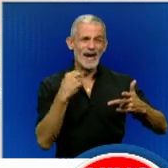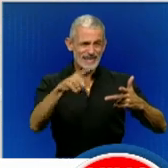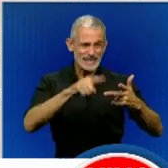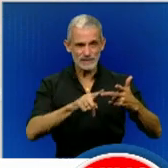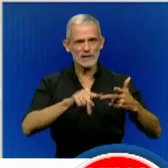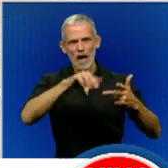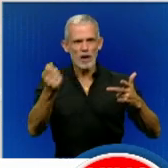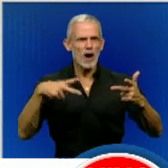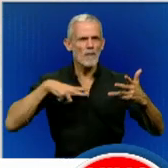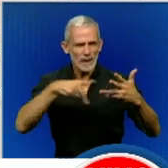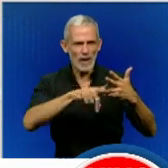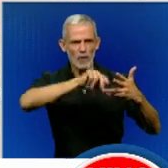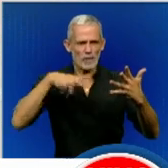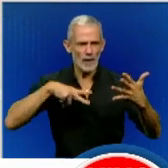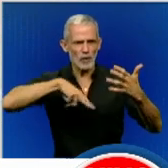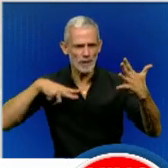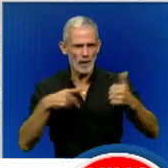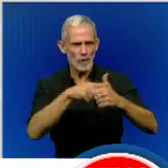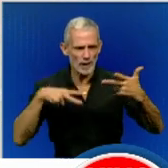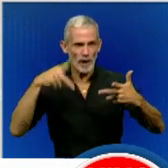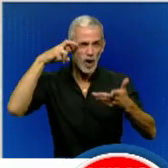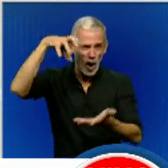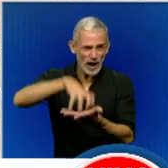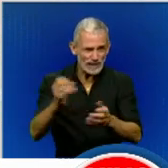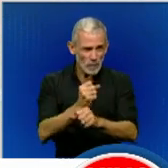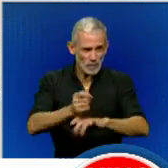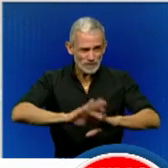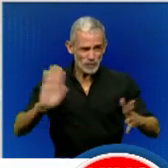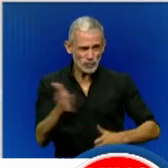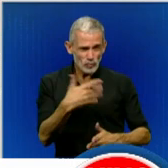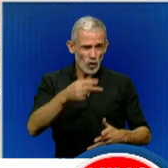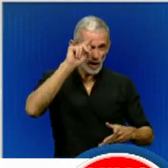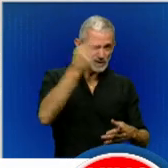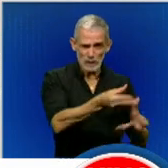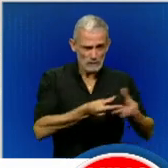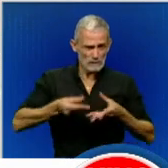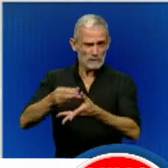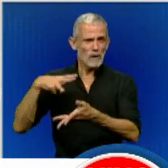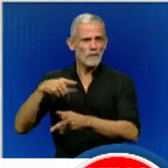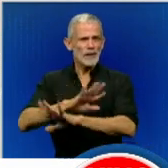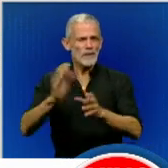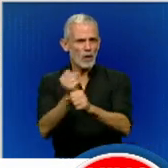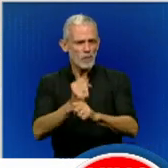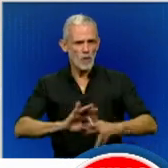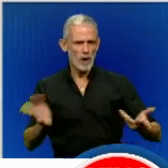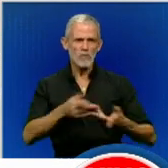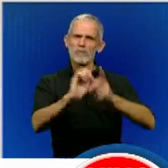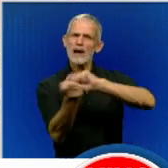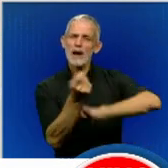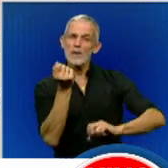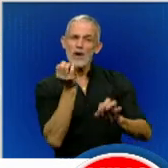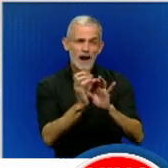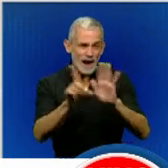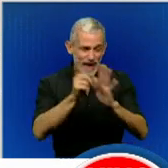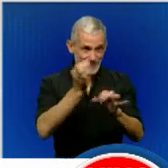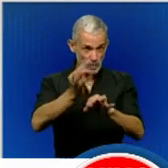hizo todo lo que había que hacer en este congreso se aprovechó y se sancionó una reforma educativa que